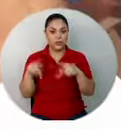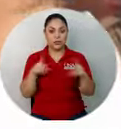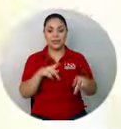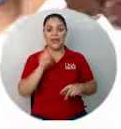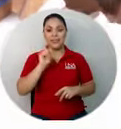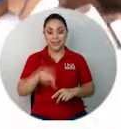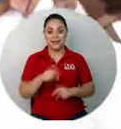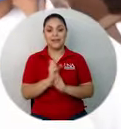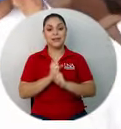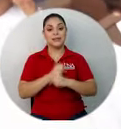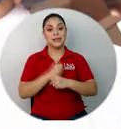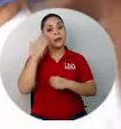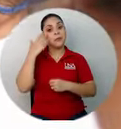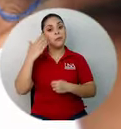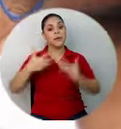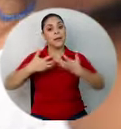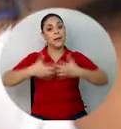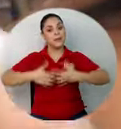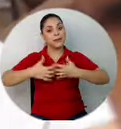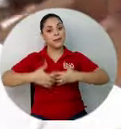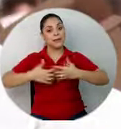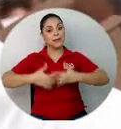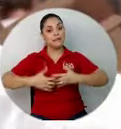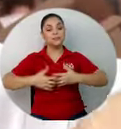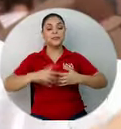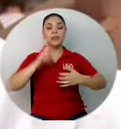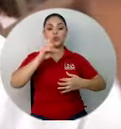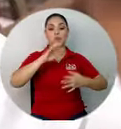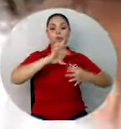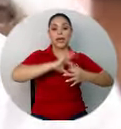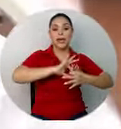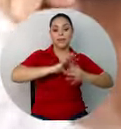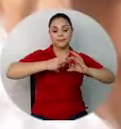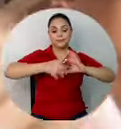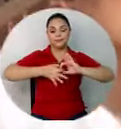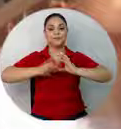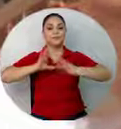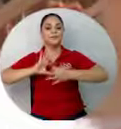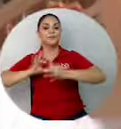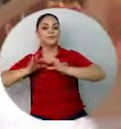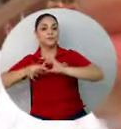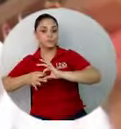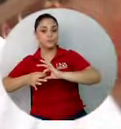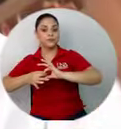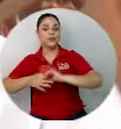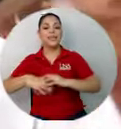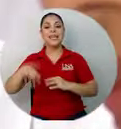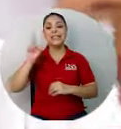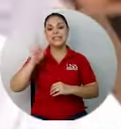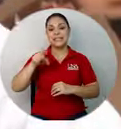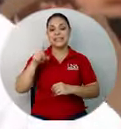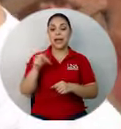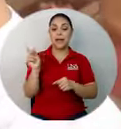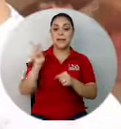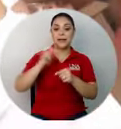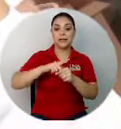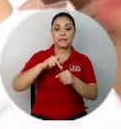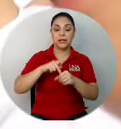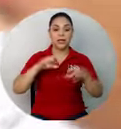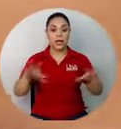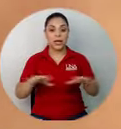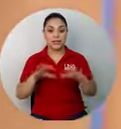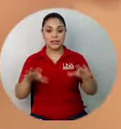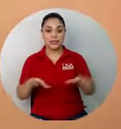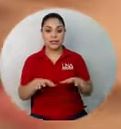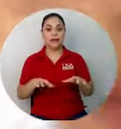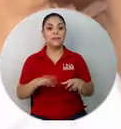la compañía, al final del día, Maribel, es un engranaje, ¿verdad? Es un engranaje que requiere de la participación activa